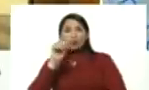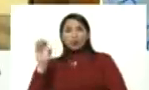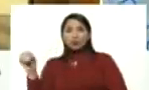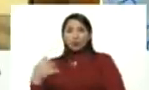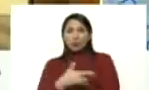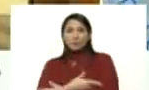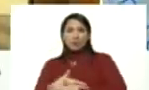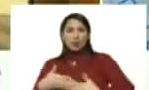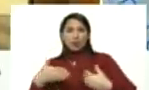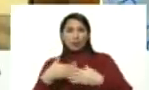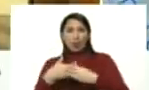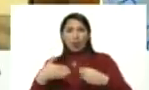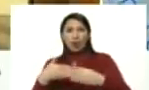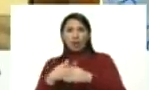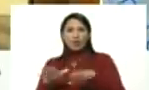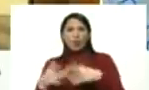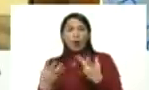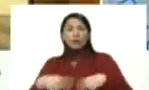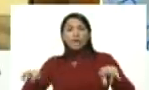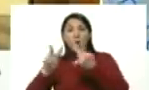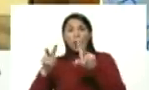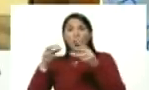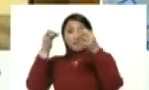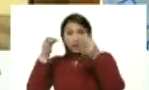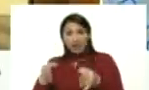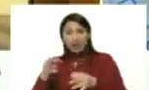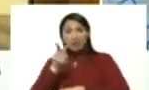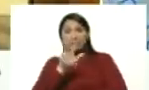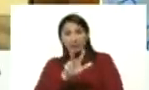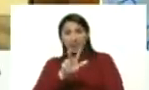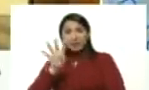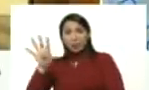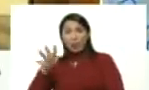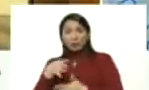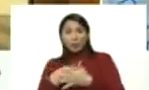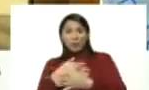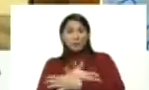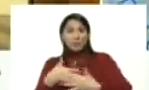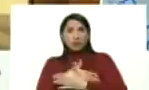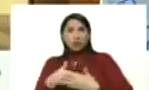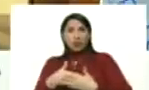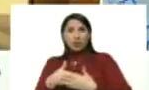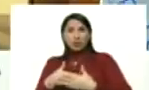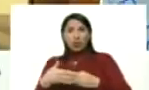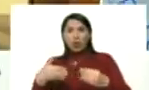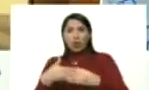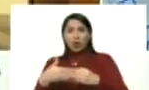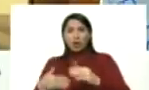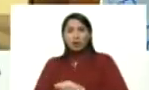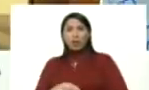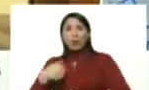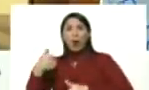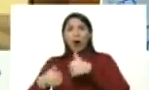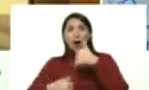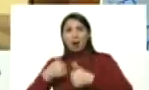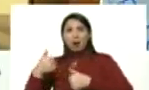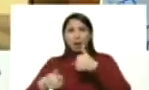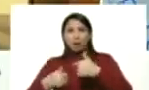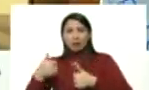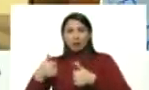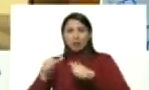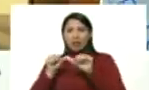millones de dólares, cuando su valor es de 34.000 millones de dólares. Por lo cual,